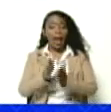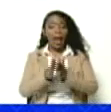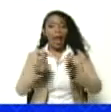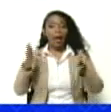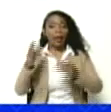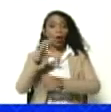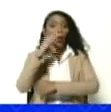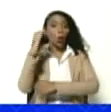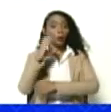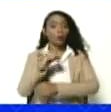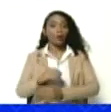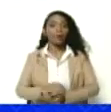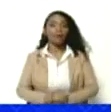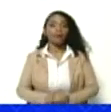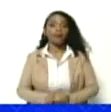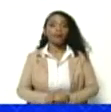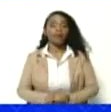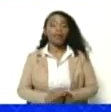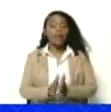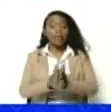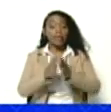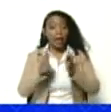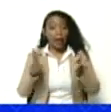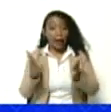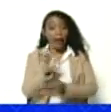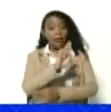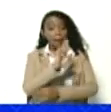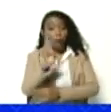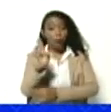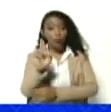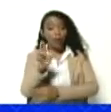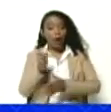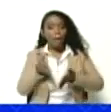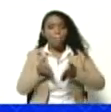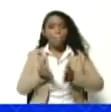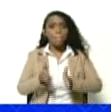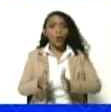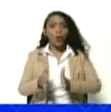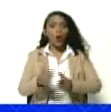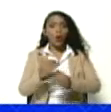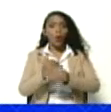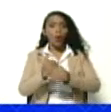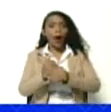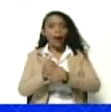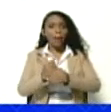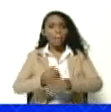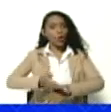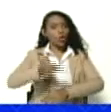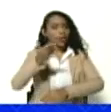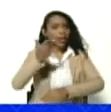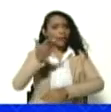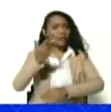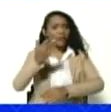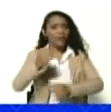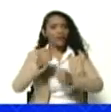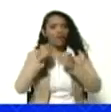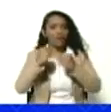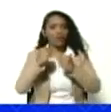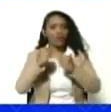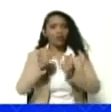Colombia, la Gran República que nació como una potencia en el firmamento